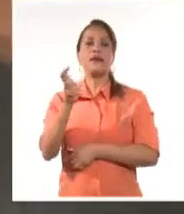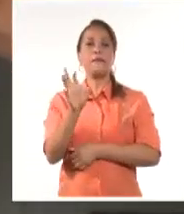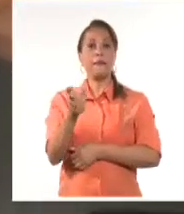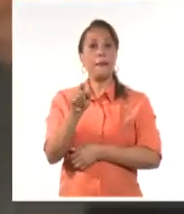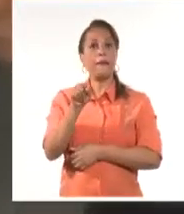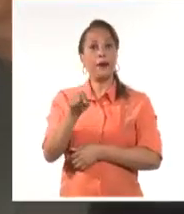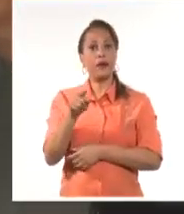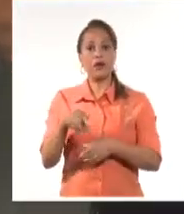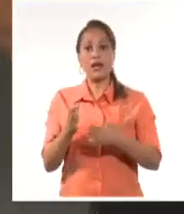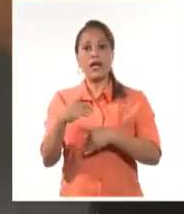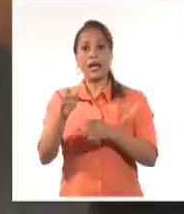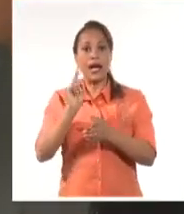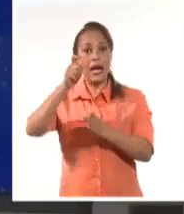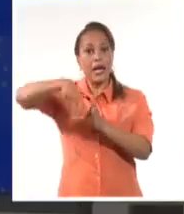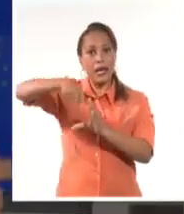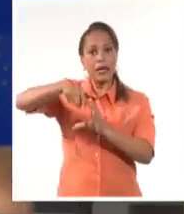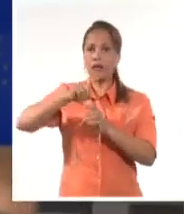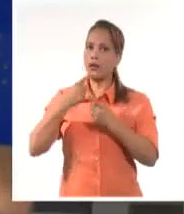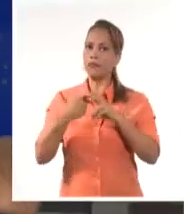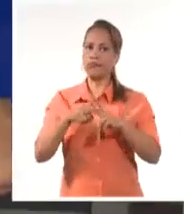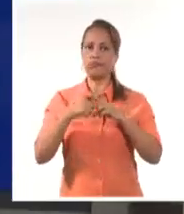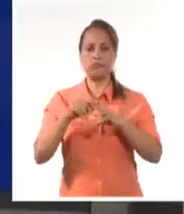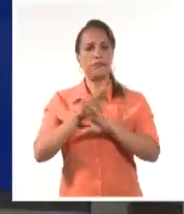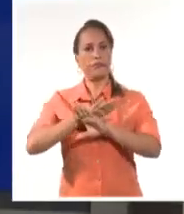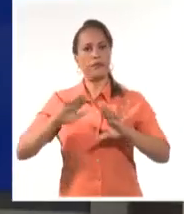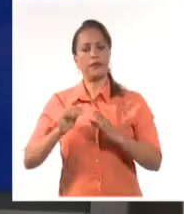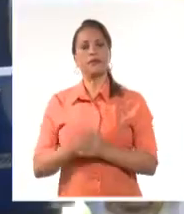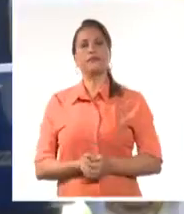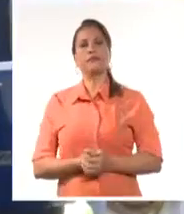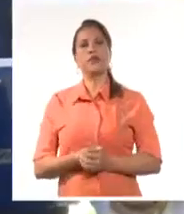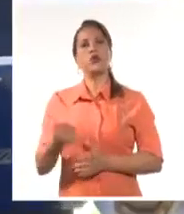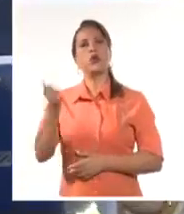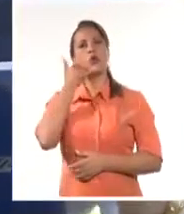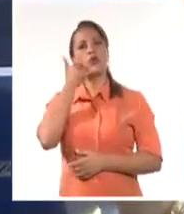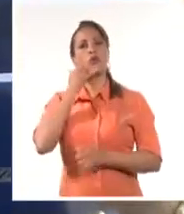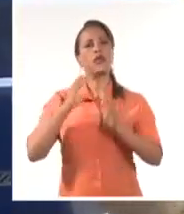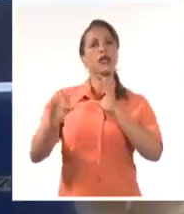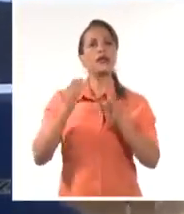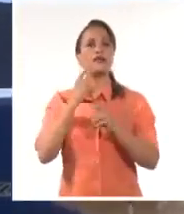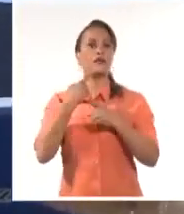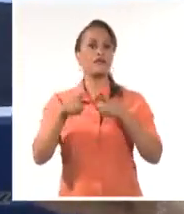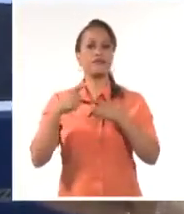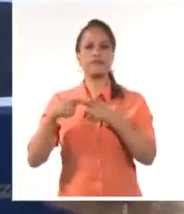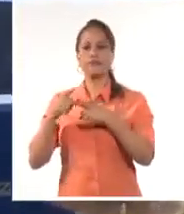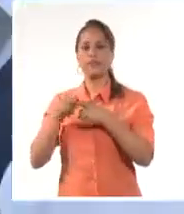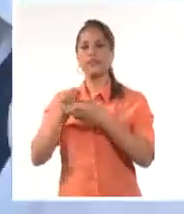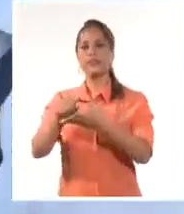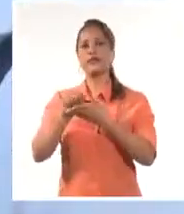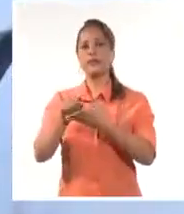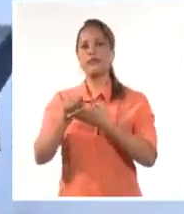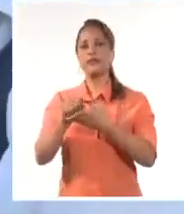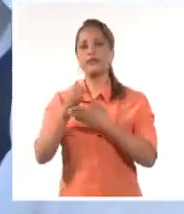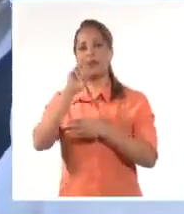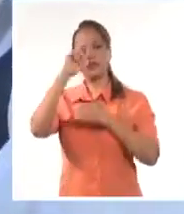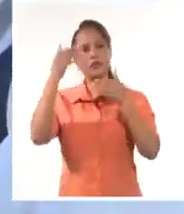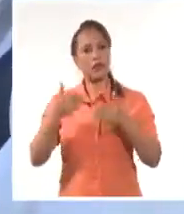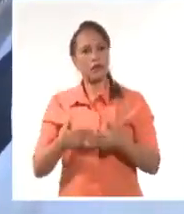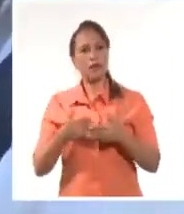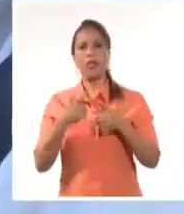automáticos están totalmente restablecidos. Asimismo, comunicaciones en centros asistenciales y servicios primarios de salud,